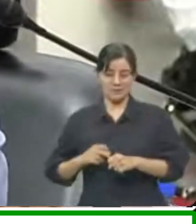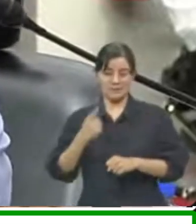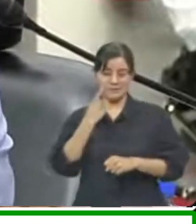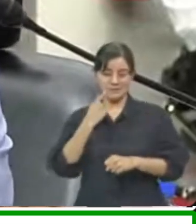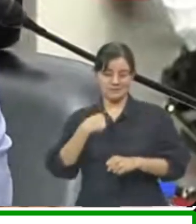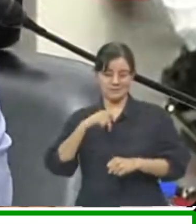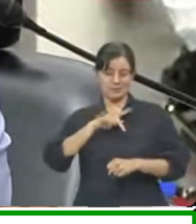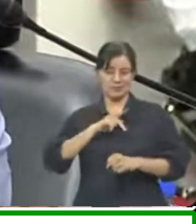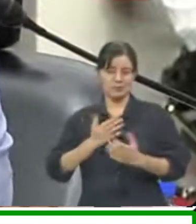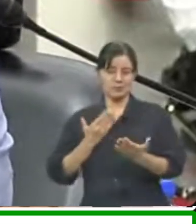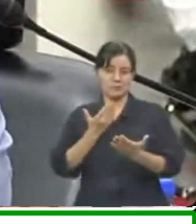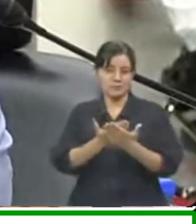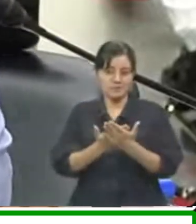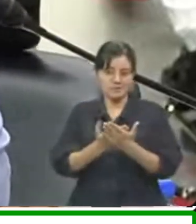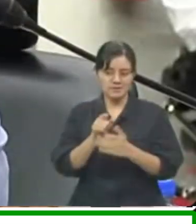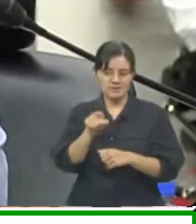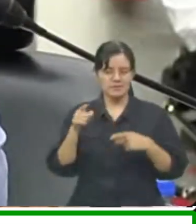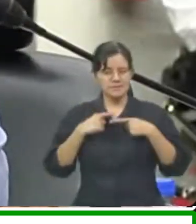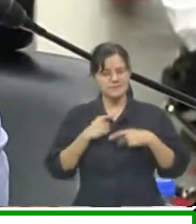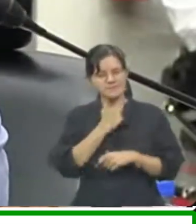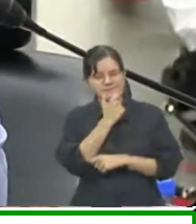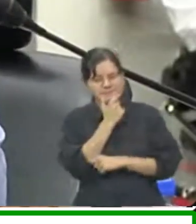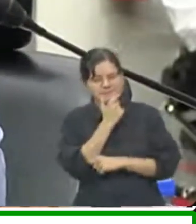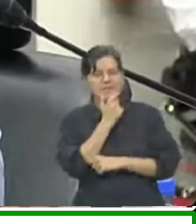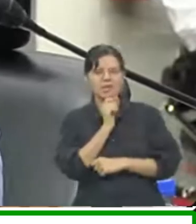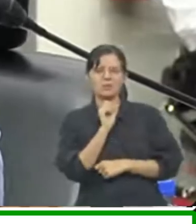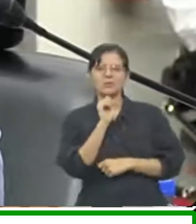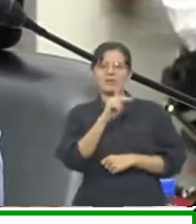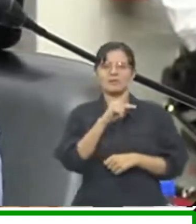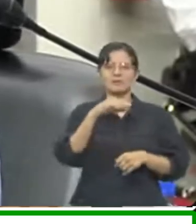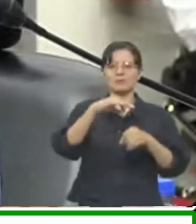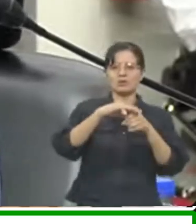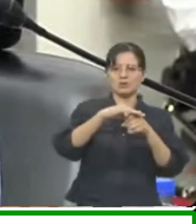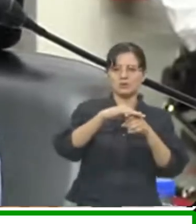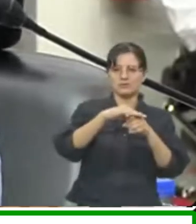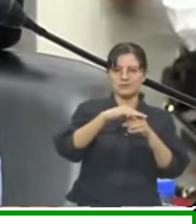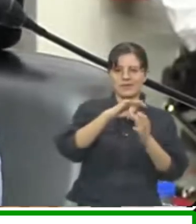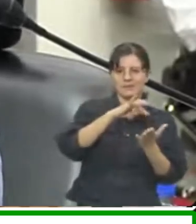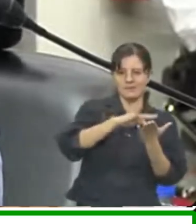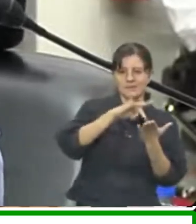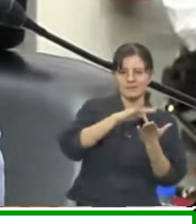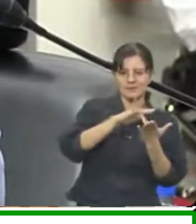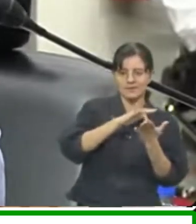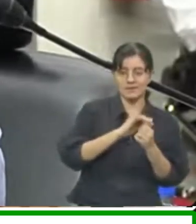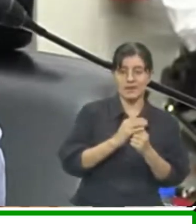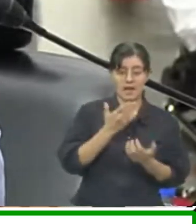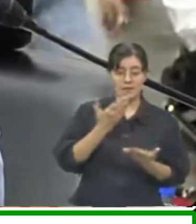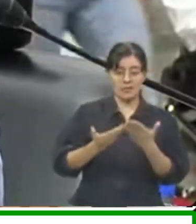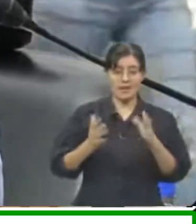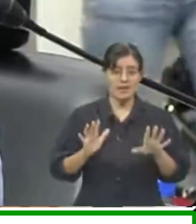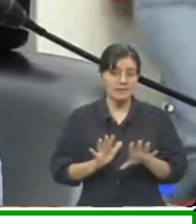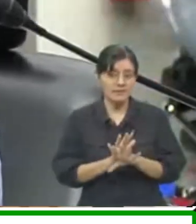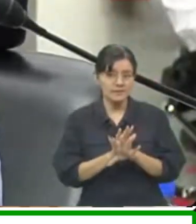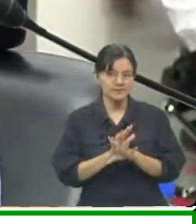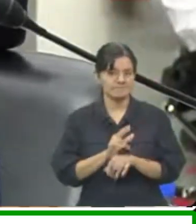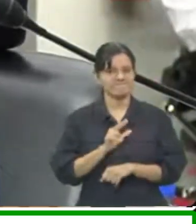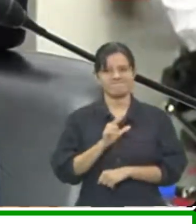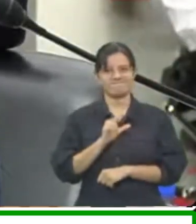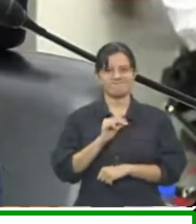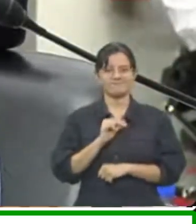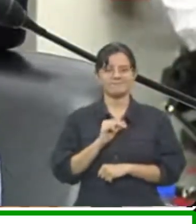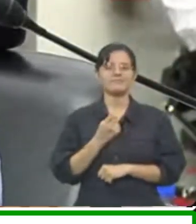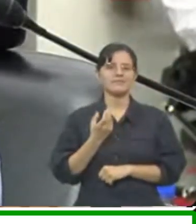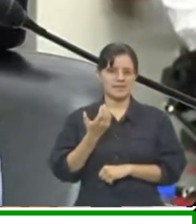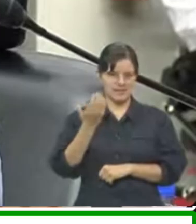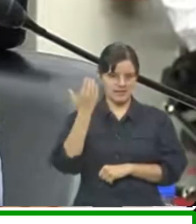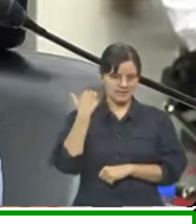electorado, emite su voto. No tenemos por qué distorsionarlo. Máxime si han existido